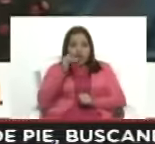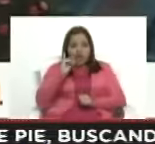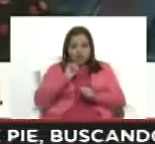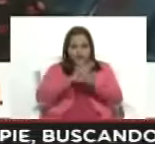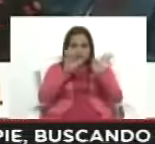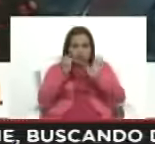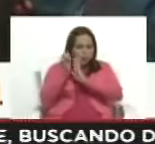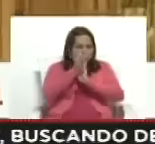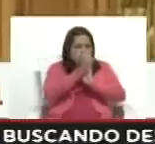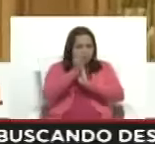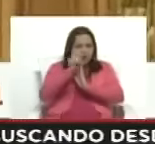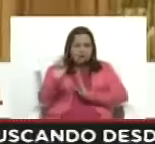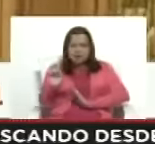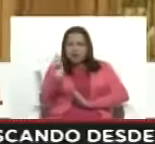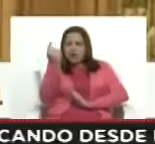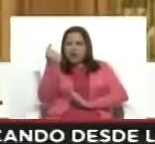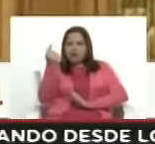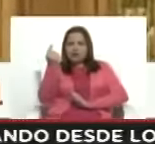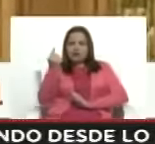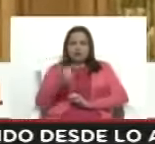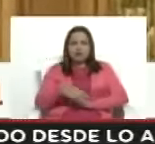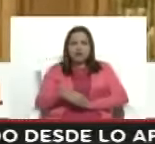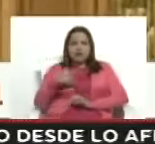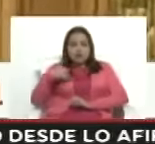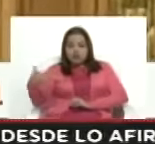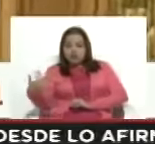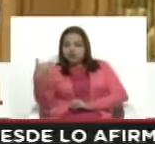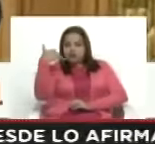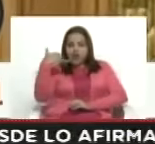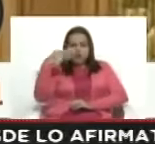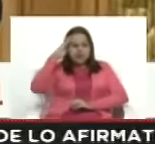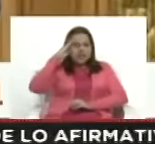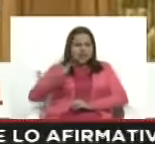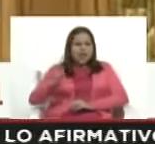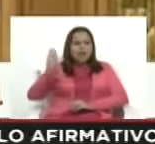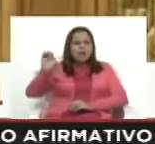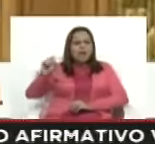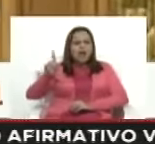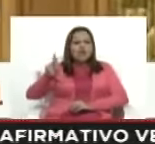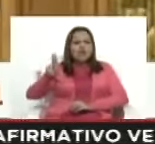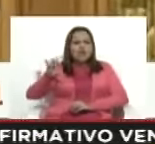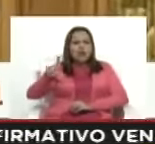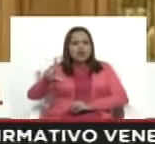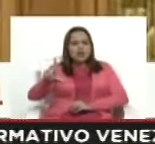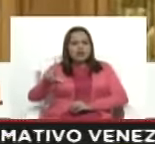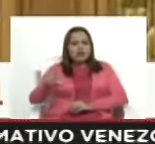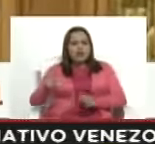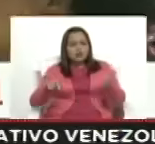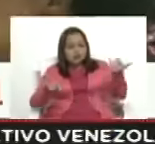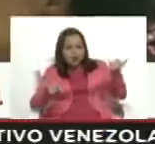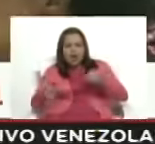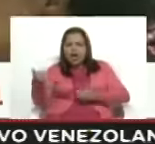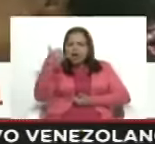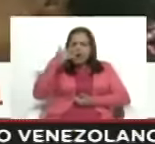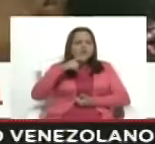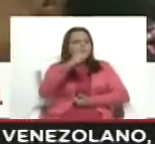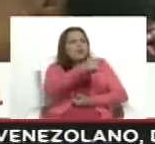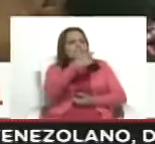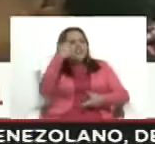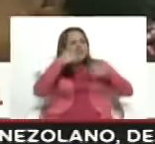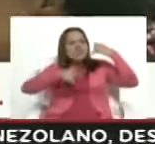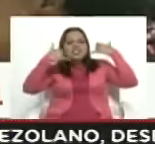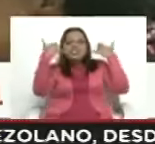Está grabado. Lo primero que yo llamo a Baduel, ¿cierto, negro? Pásame, general Baduel, le dije, vaya a buscar comandante Chávez